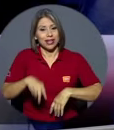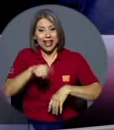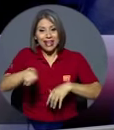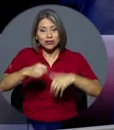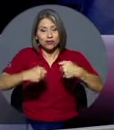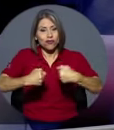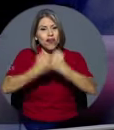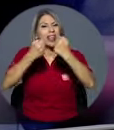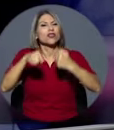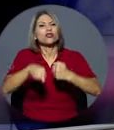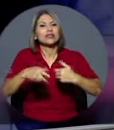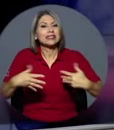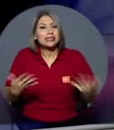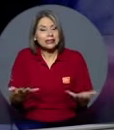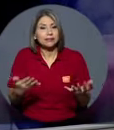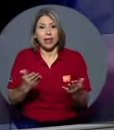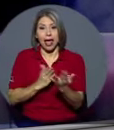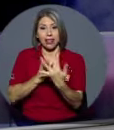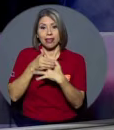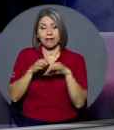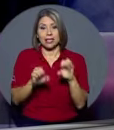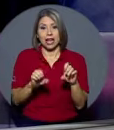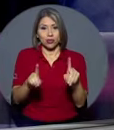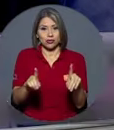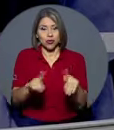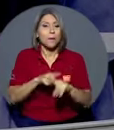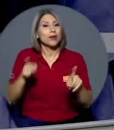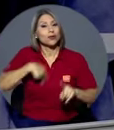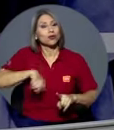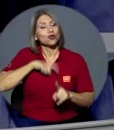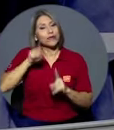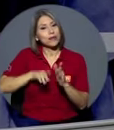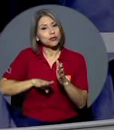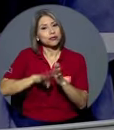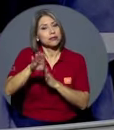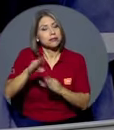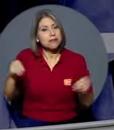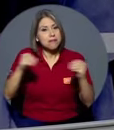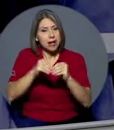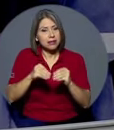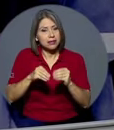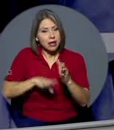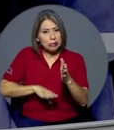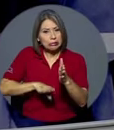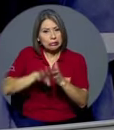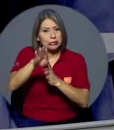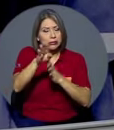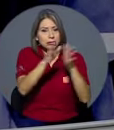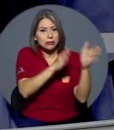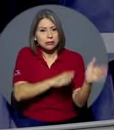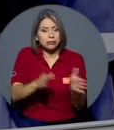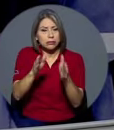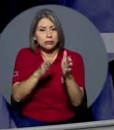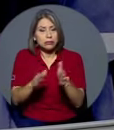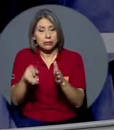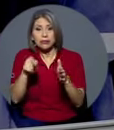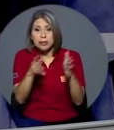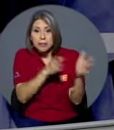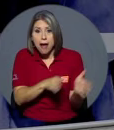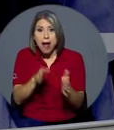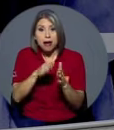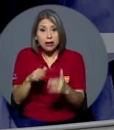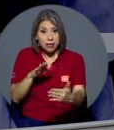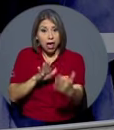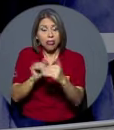esos grandes retos es cómo a través de la educación, pero tenemos que avanzar más hacia el tema de preparativos, que es un tema